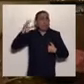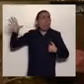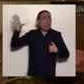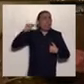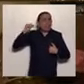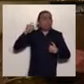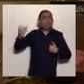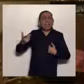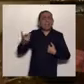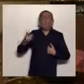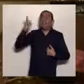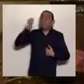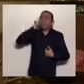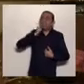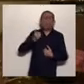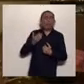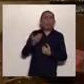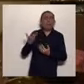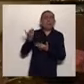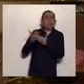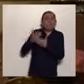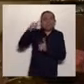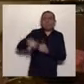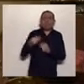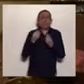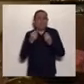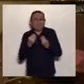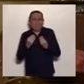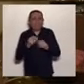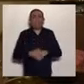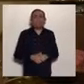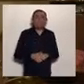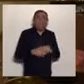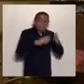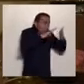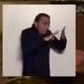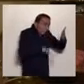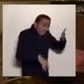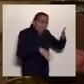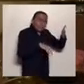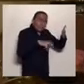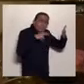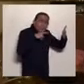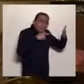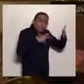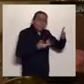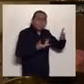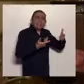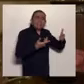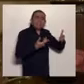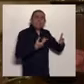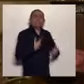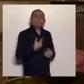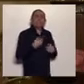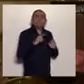para escuchar qué nos pide el Señor hoy. Y bueno, de esta manera el texto que acabamos de escuchar recién nos pone